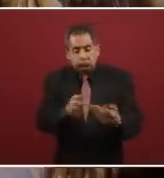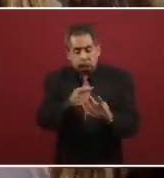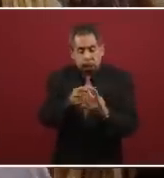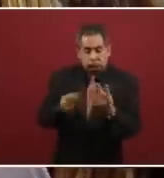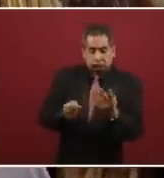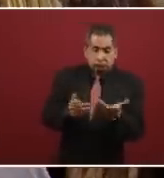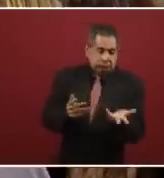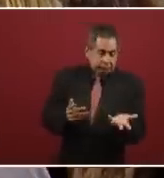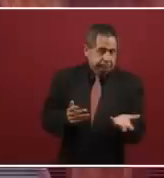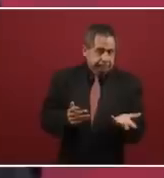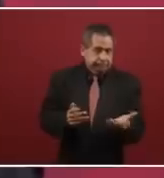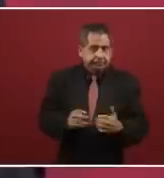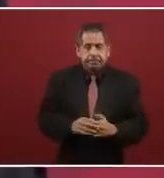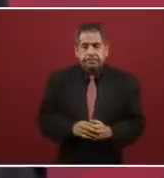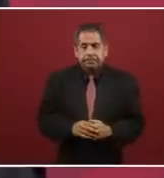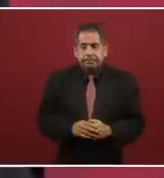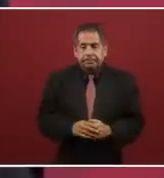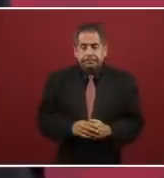alternativas.